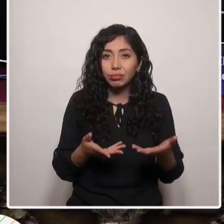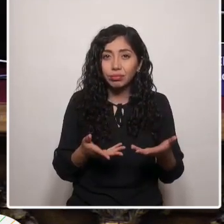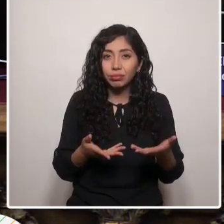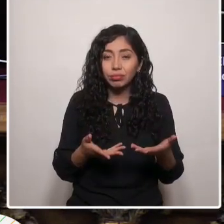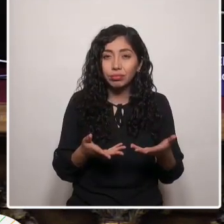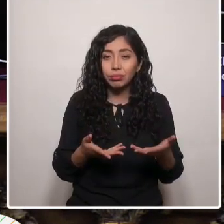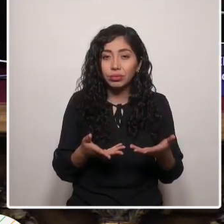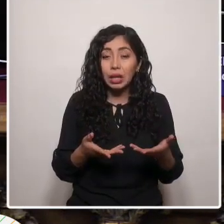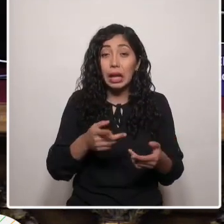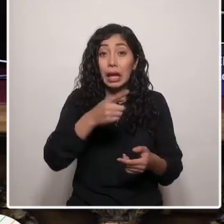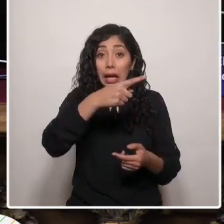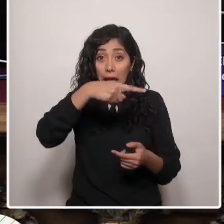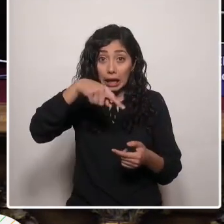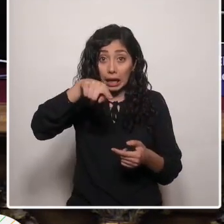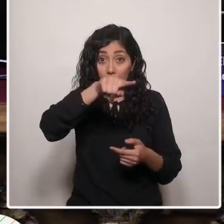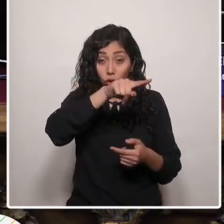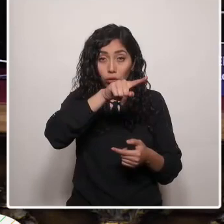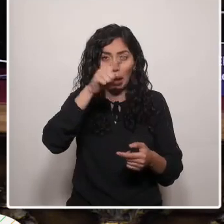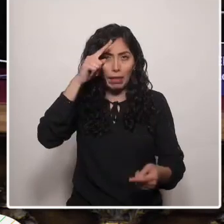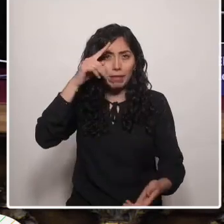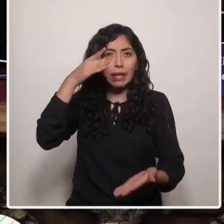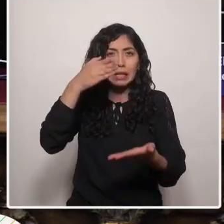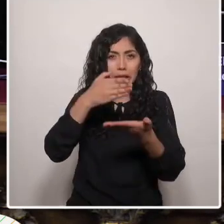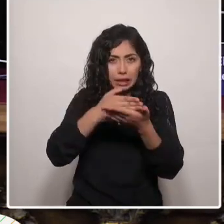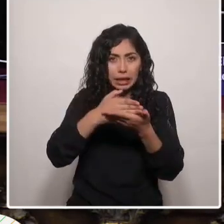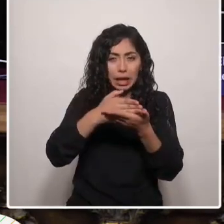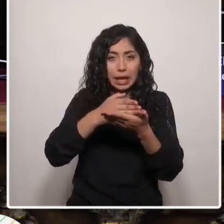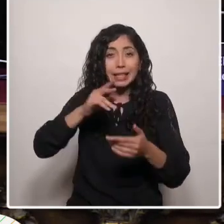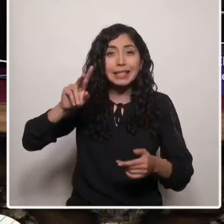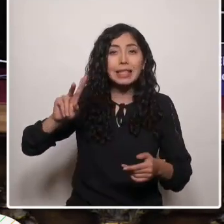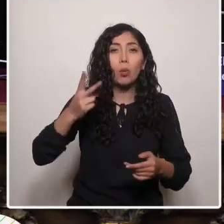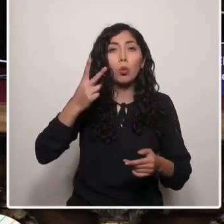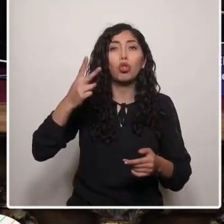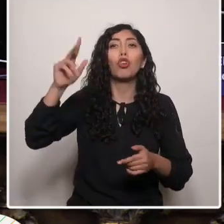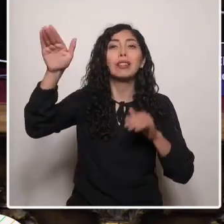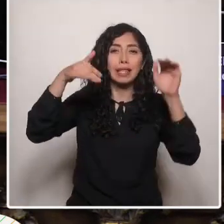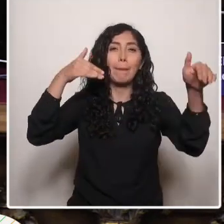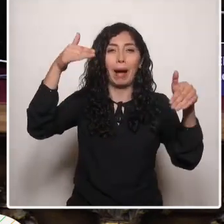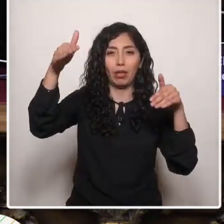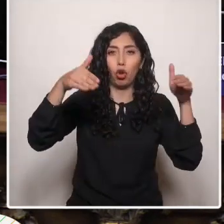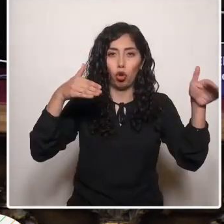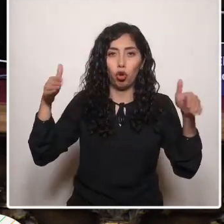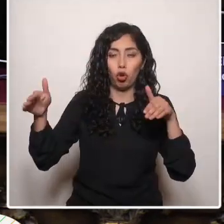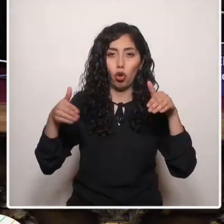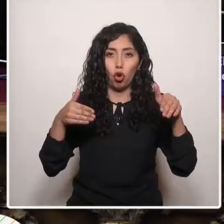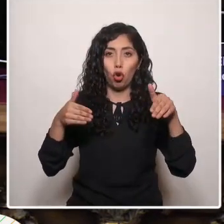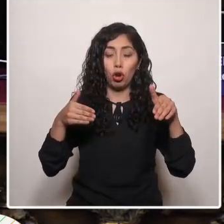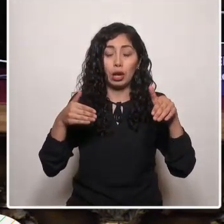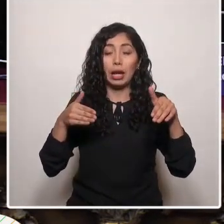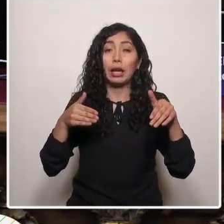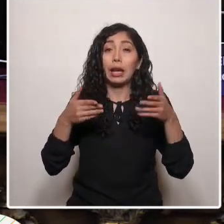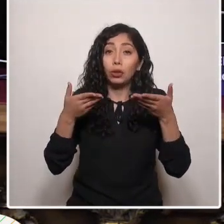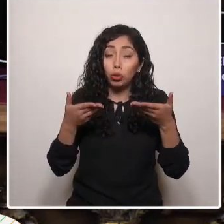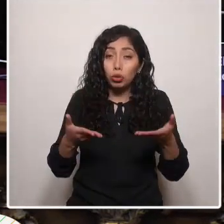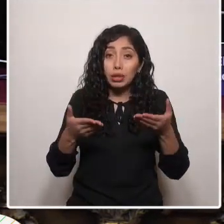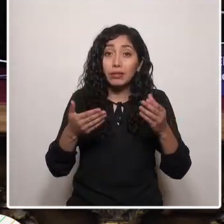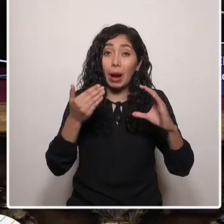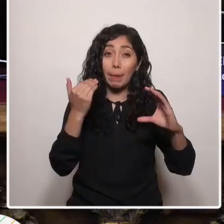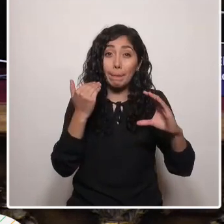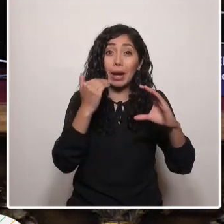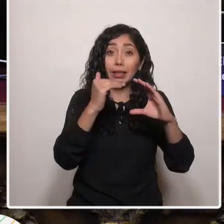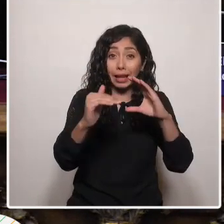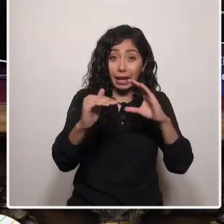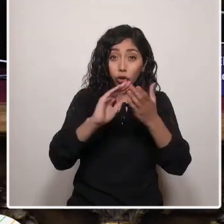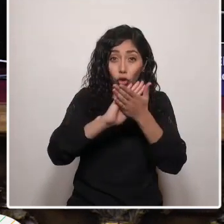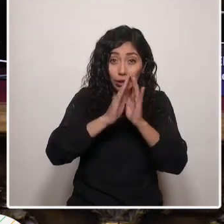ellos han decidido abrir un segundo llamado. Se les va a enviar la comunicación